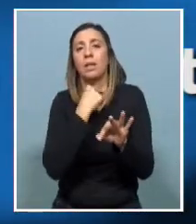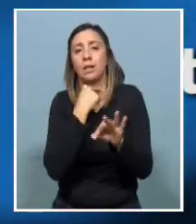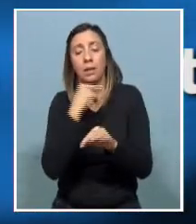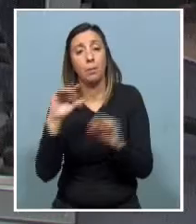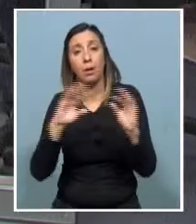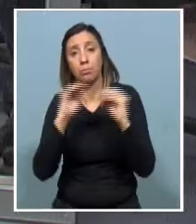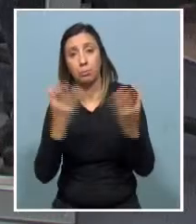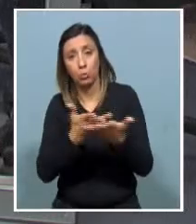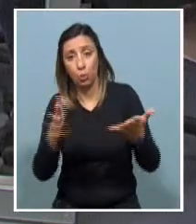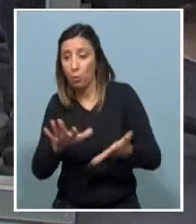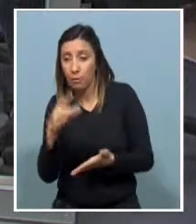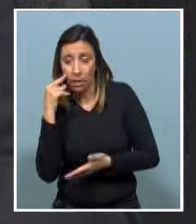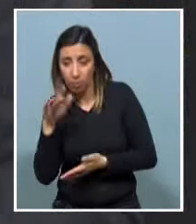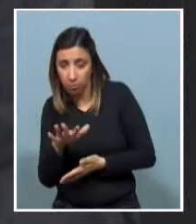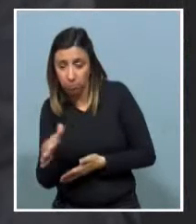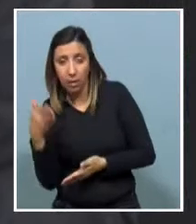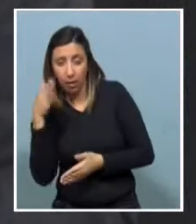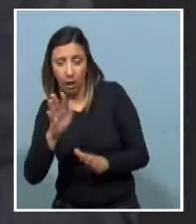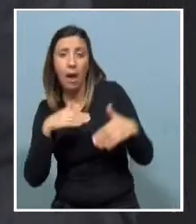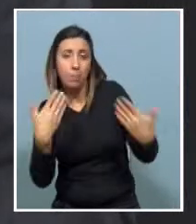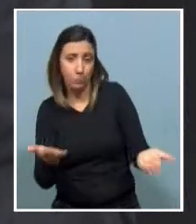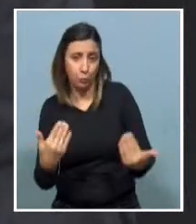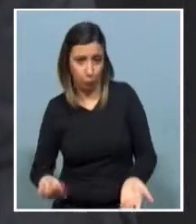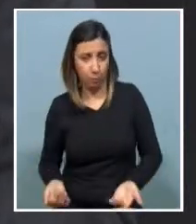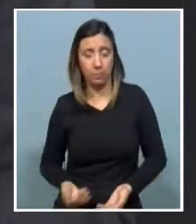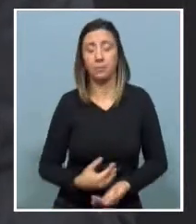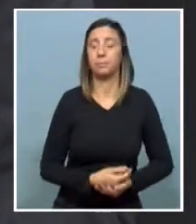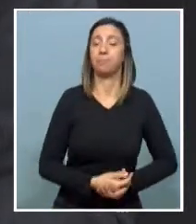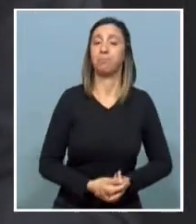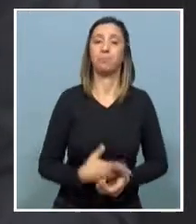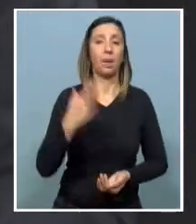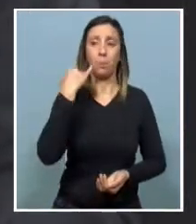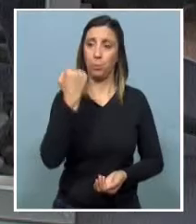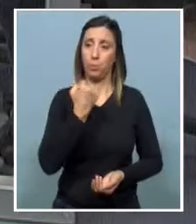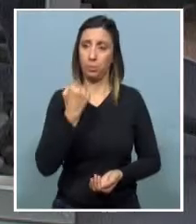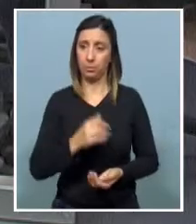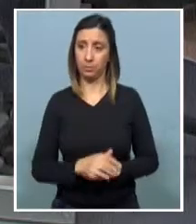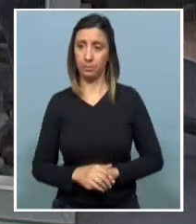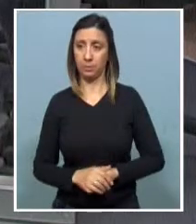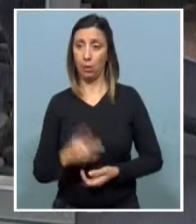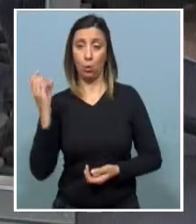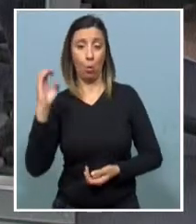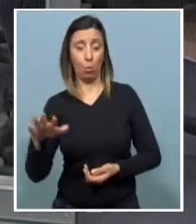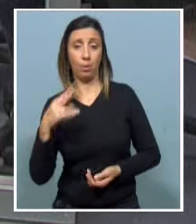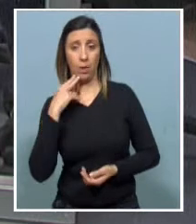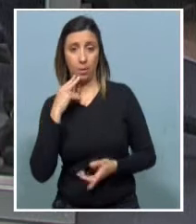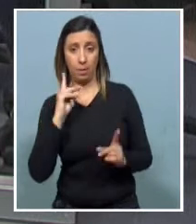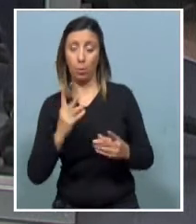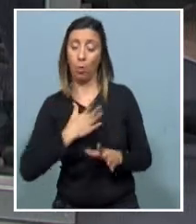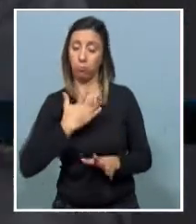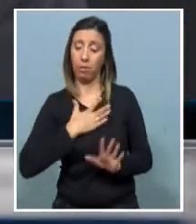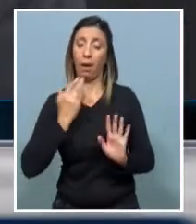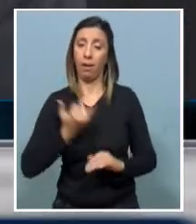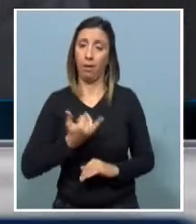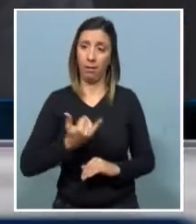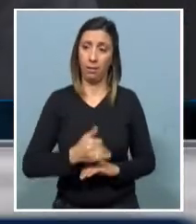abrirlo a toda esa barriada de Villa Mercedes, porque la verdad que es importante. Y están dos clubes de Mercedes que tenemos muchas